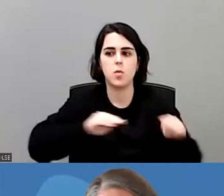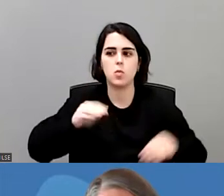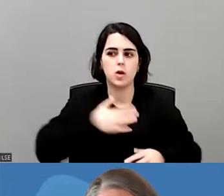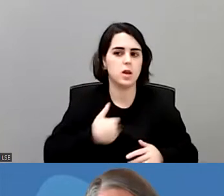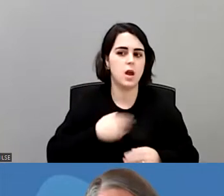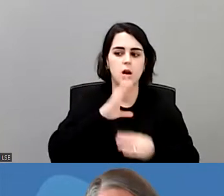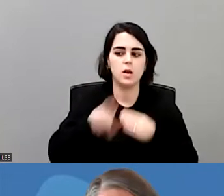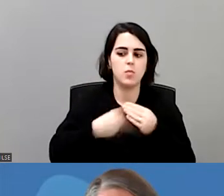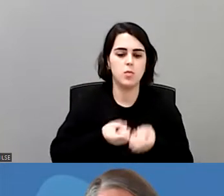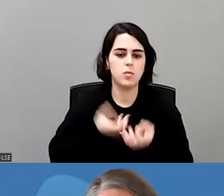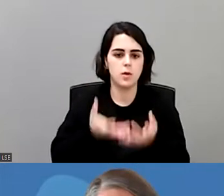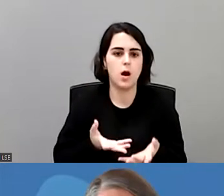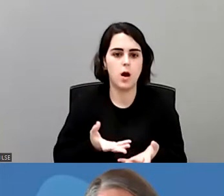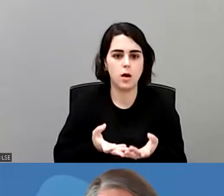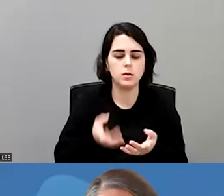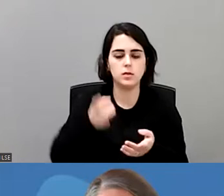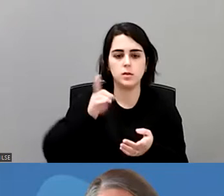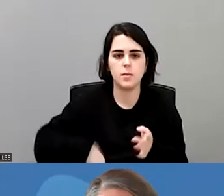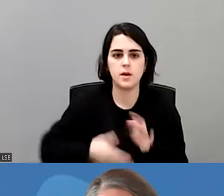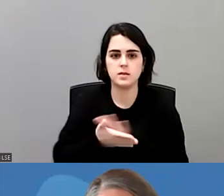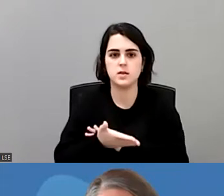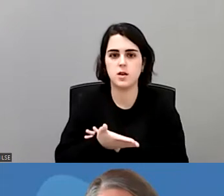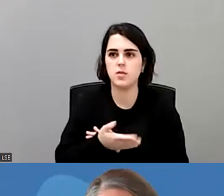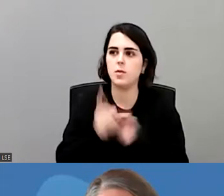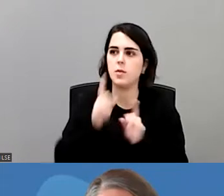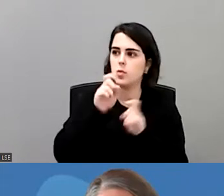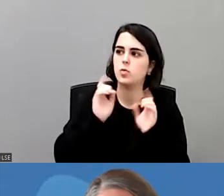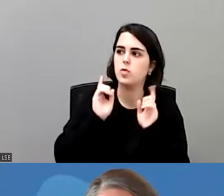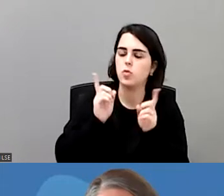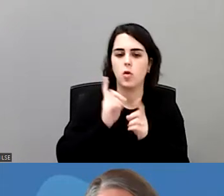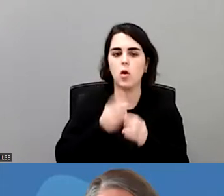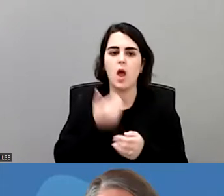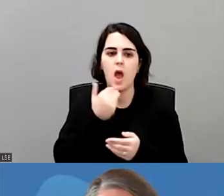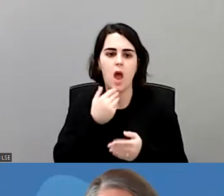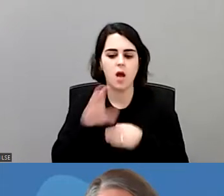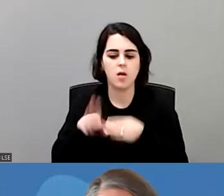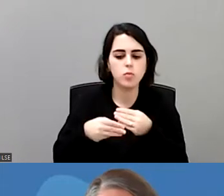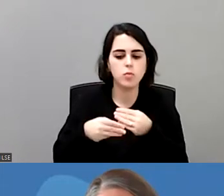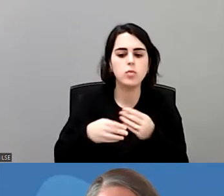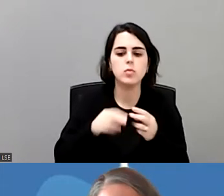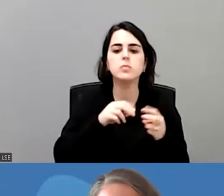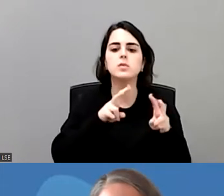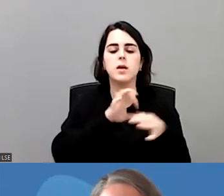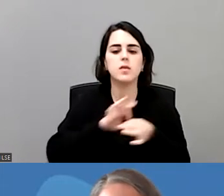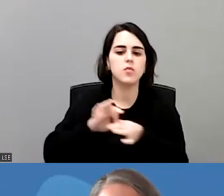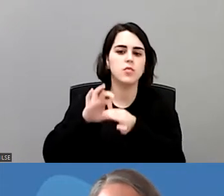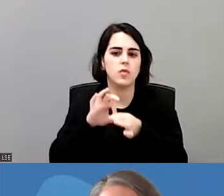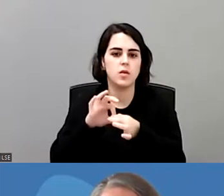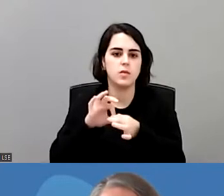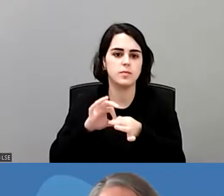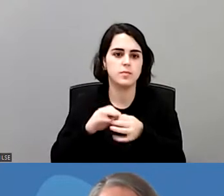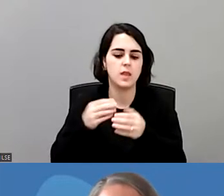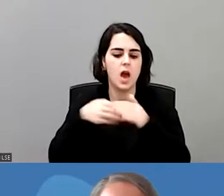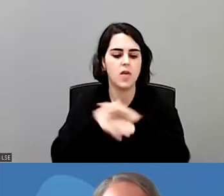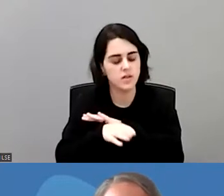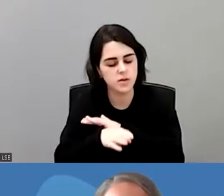comentar algo, también no tiene por qué ser solo preguntar. Si queréis que comentemos algo en relación a tanto